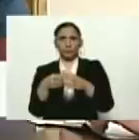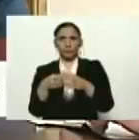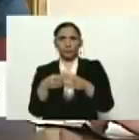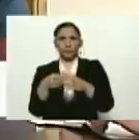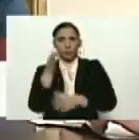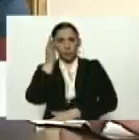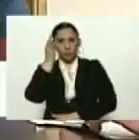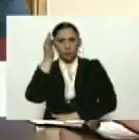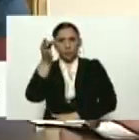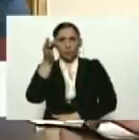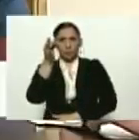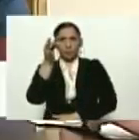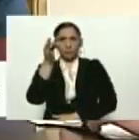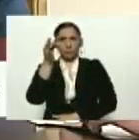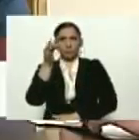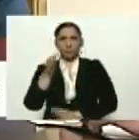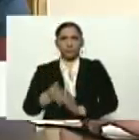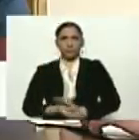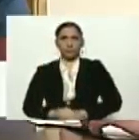Consejo